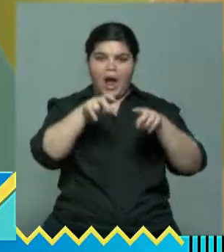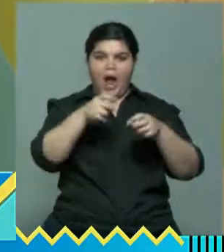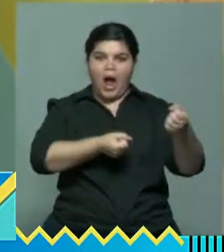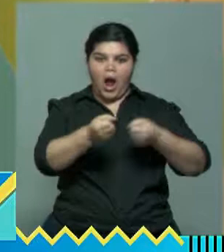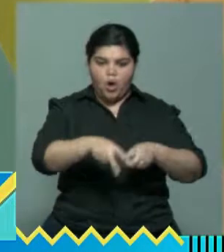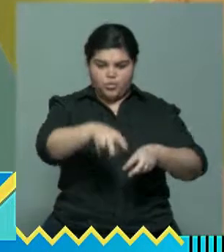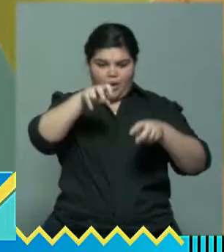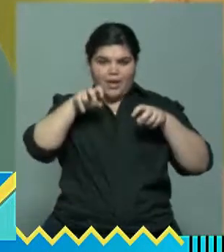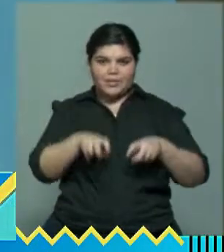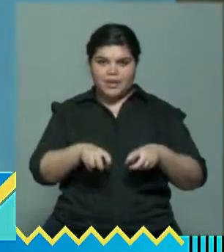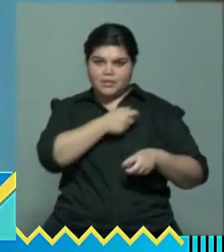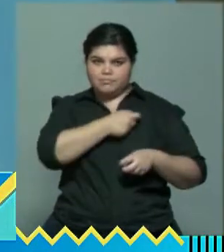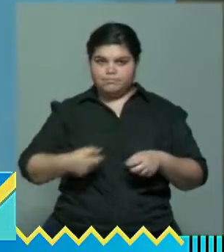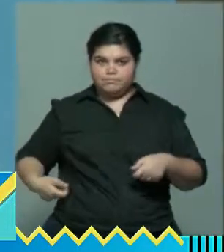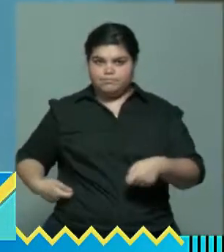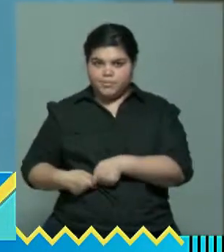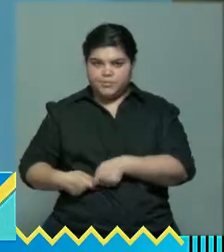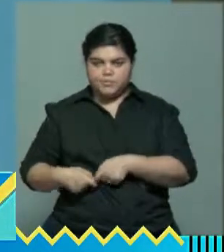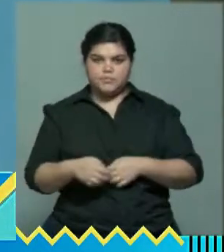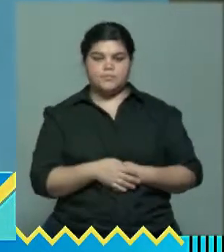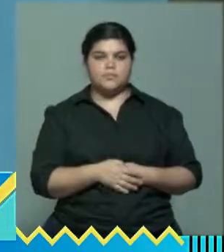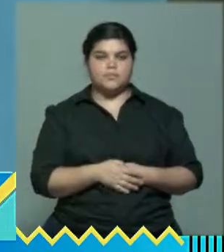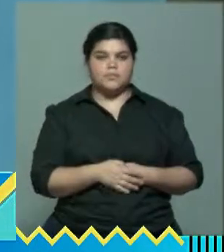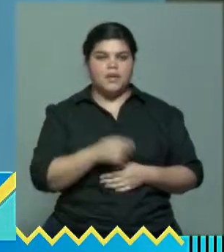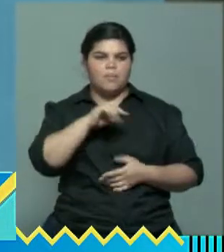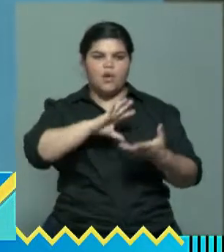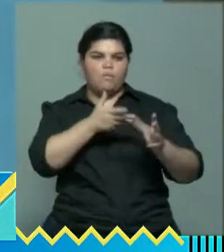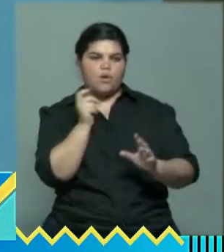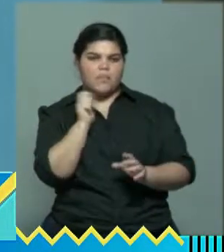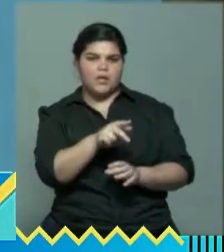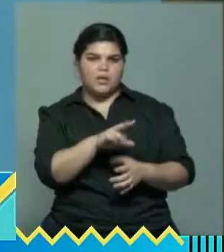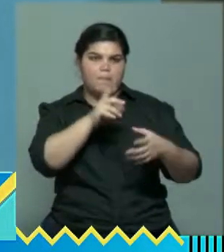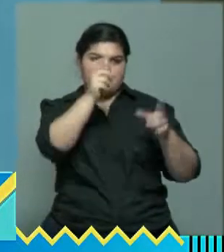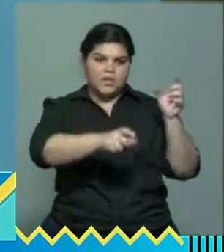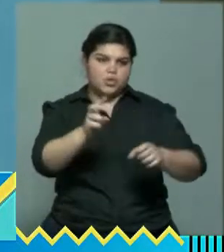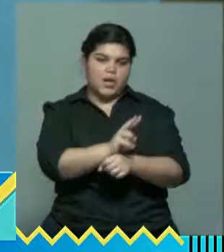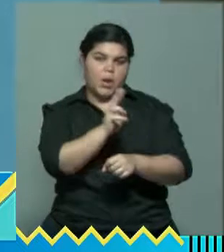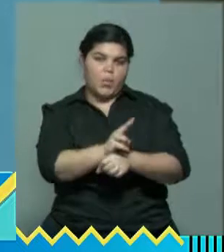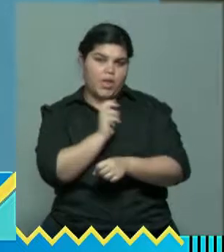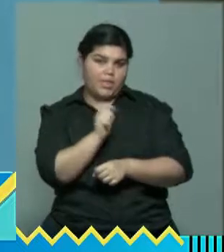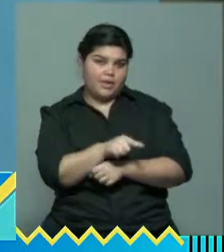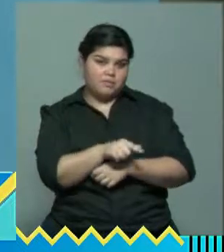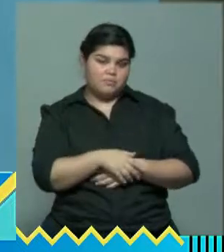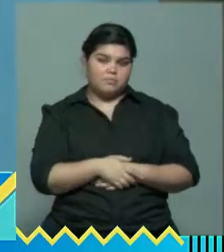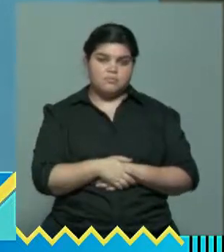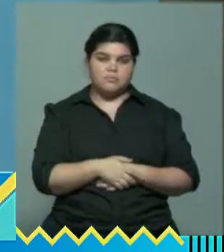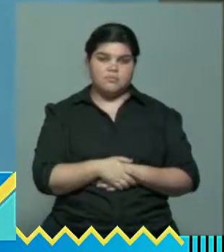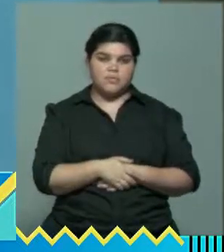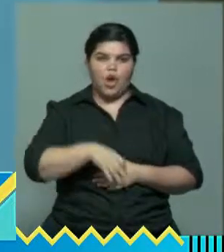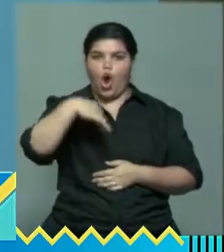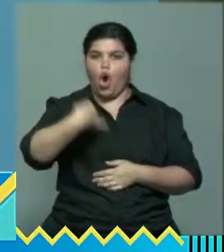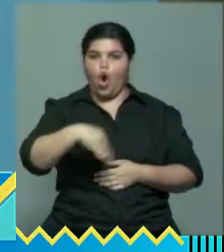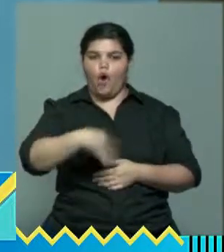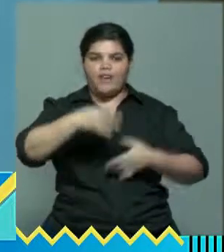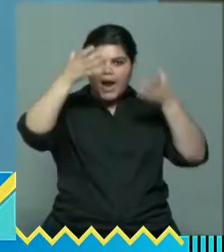vehículos. Sí, que en definitiva son medidas que de algún modo cuidan a la gente. O sea, me parece que obligar a que usen